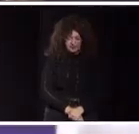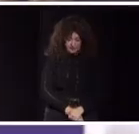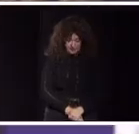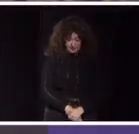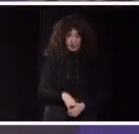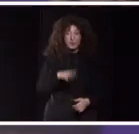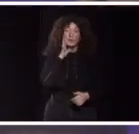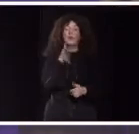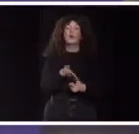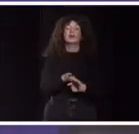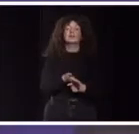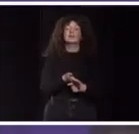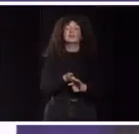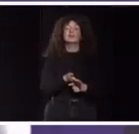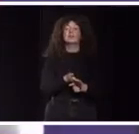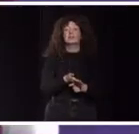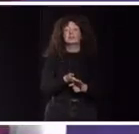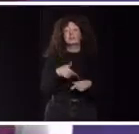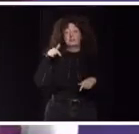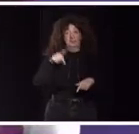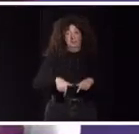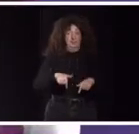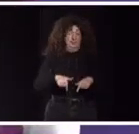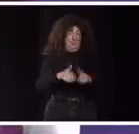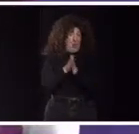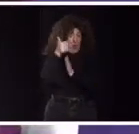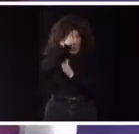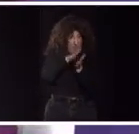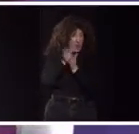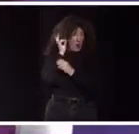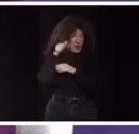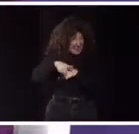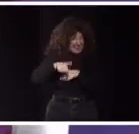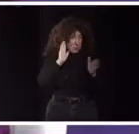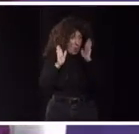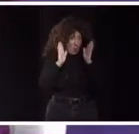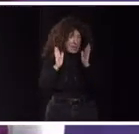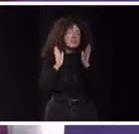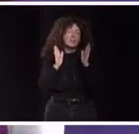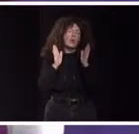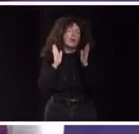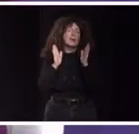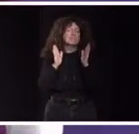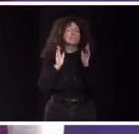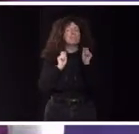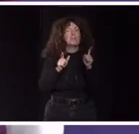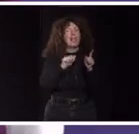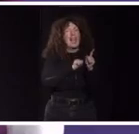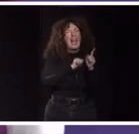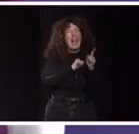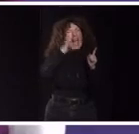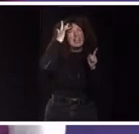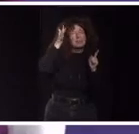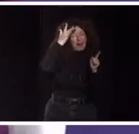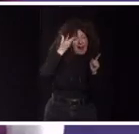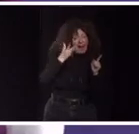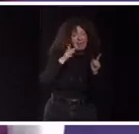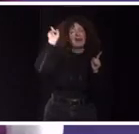Y por eso, este, compañeras y compañeros, es el momento de la esperanza y de la